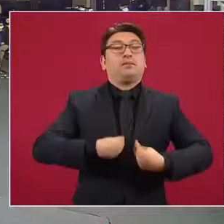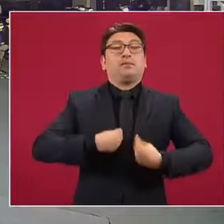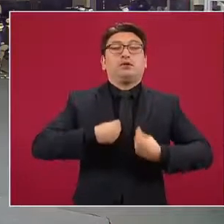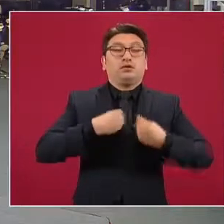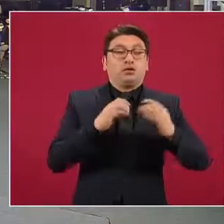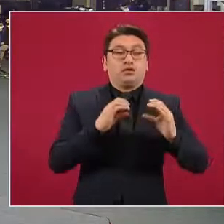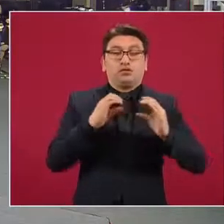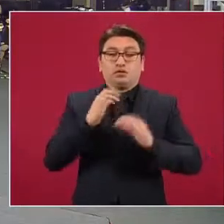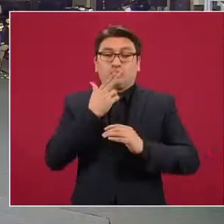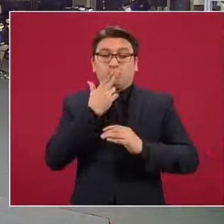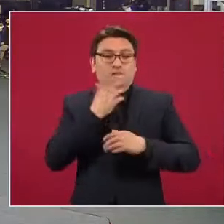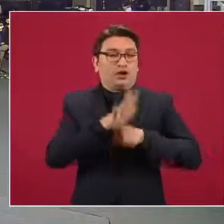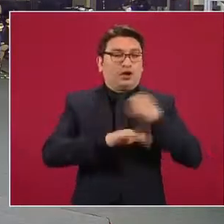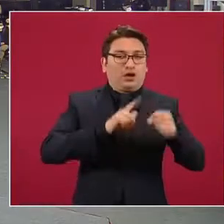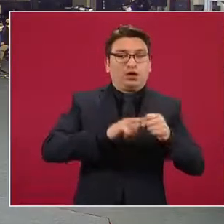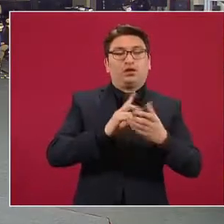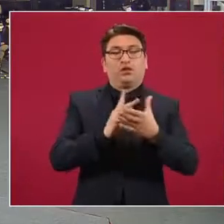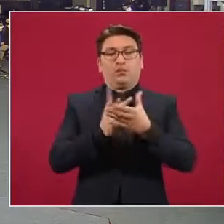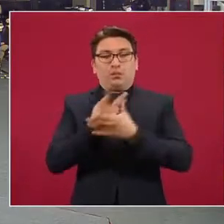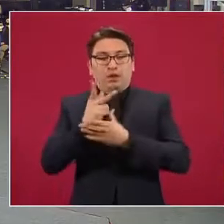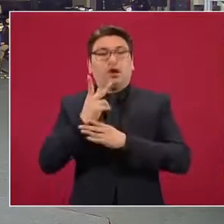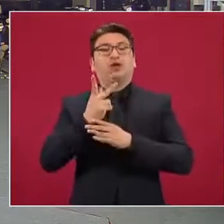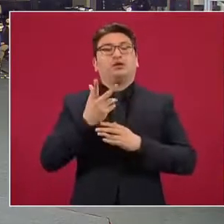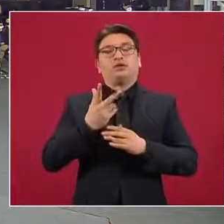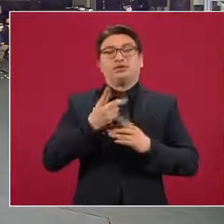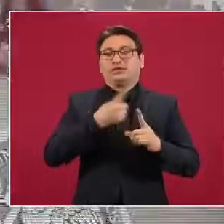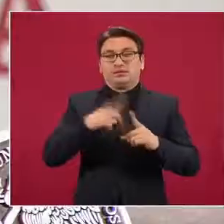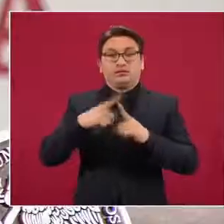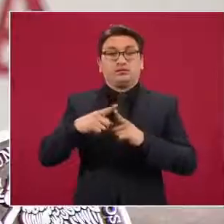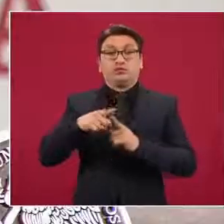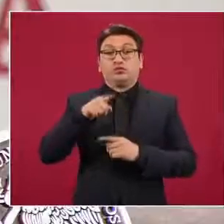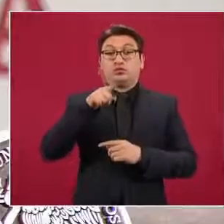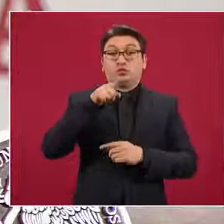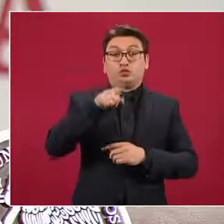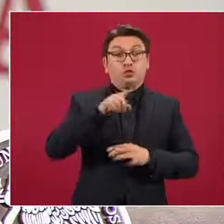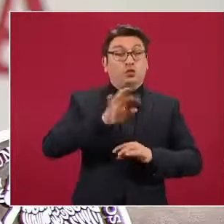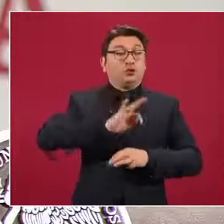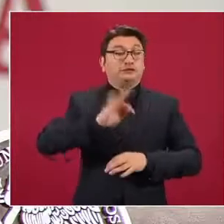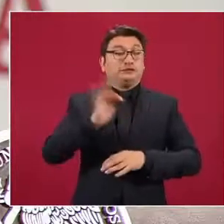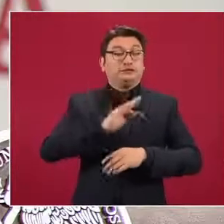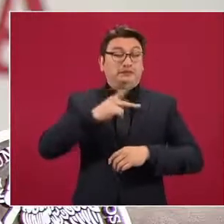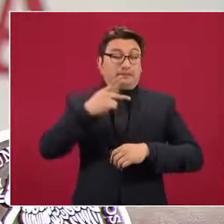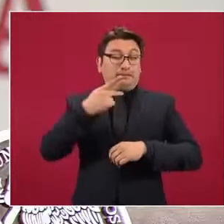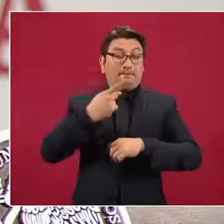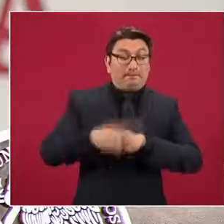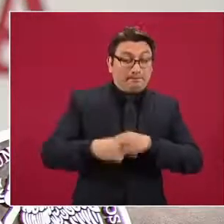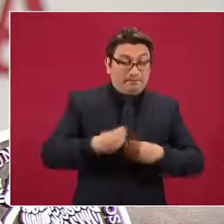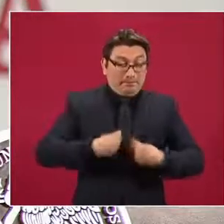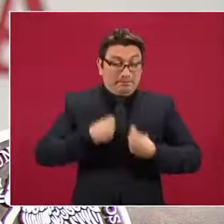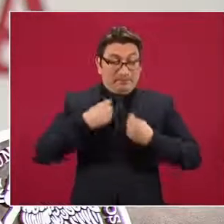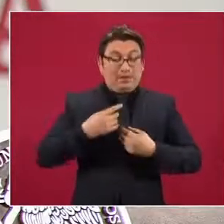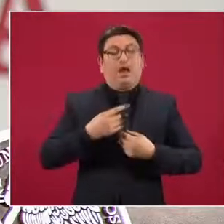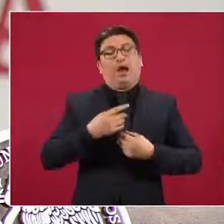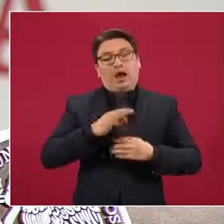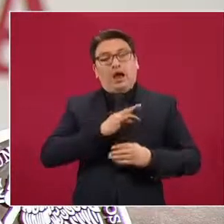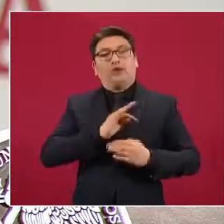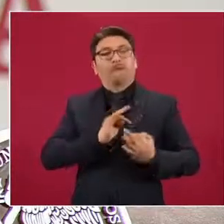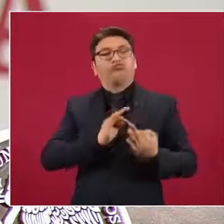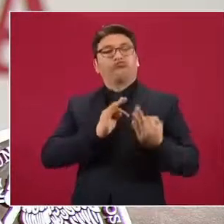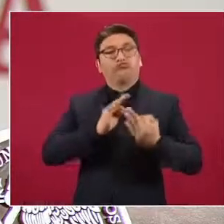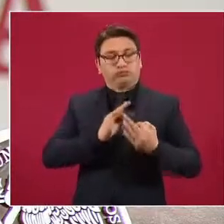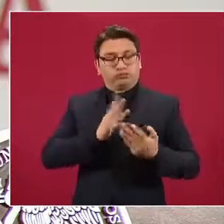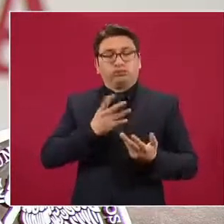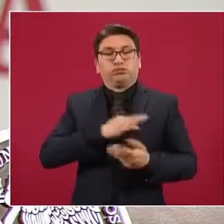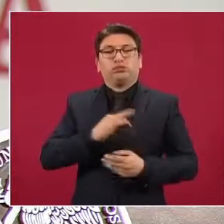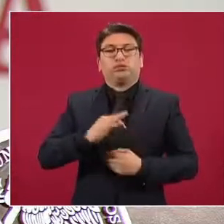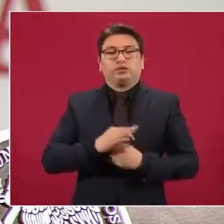natural de los animales y de las plantas, a menos que tu integridad y tu vida estén en juego. Debemos ser